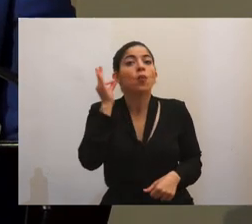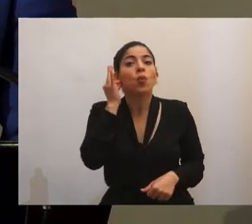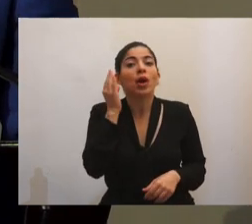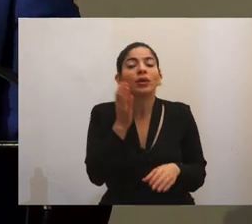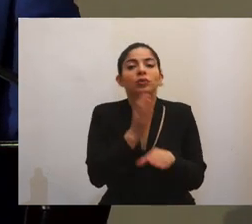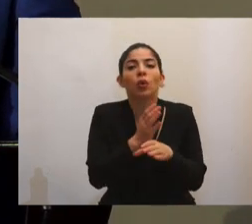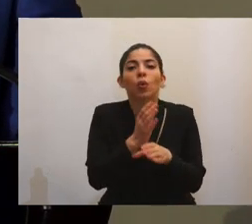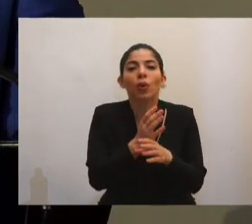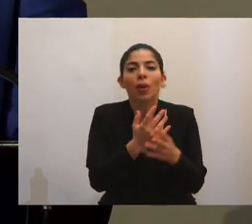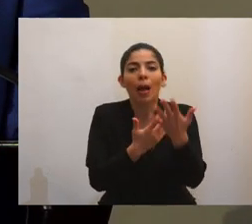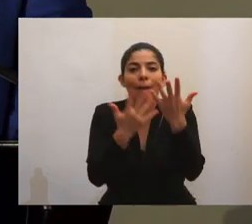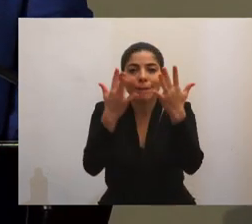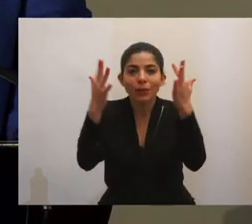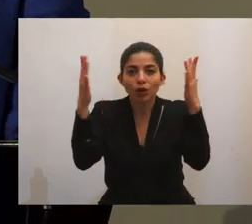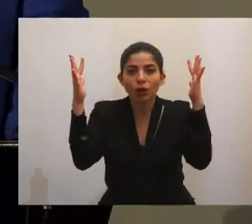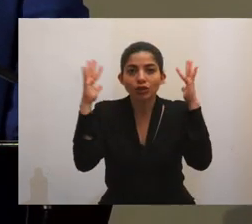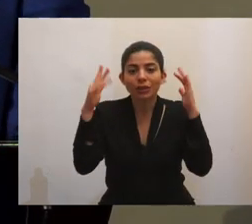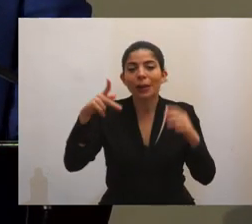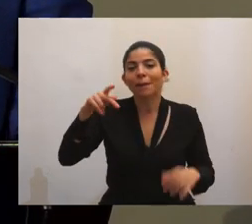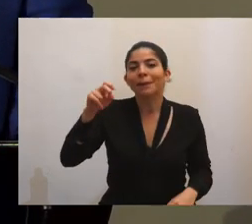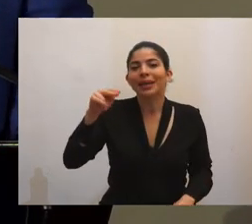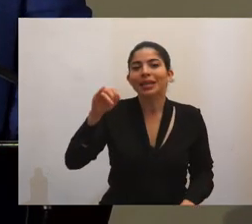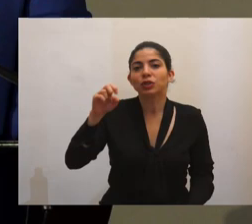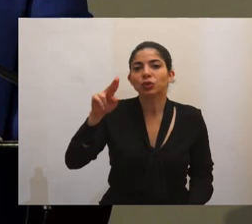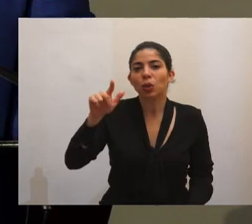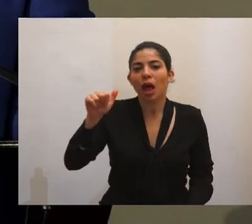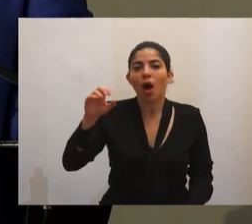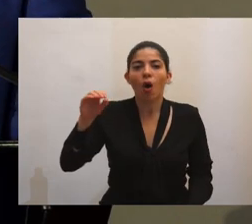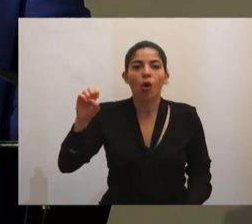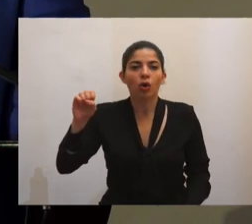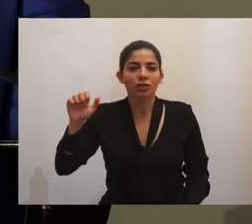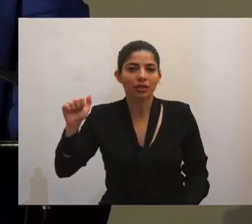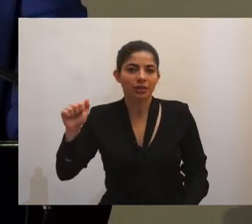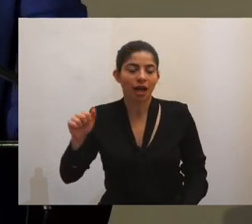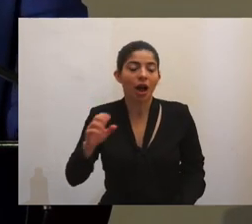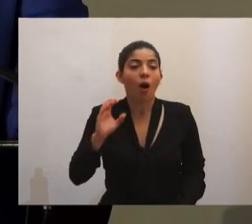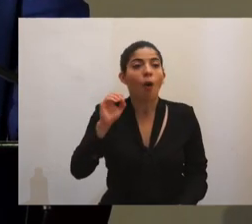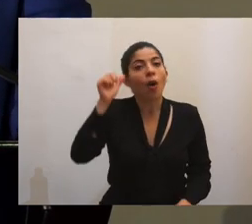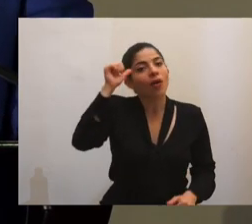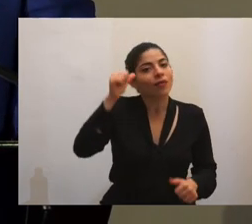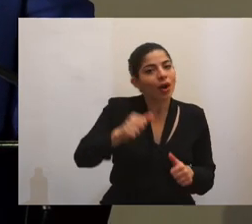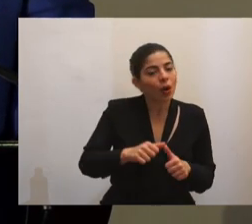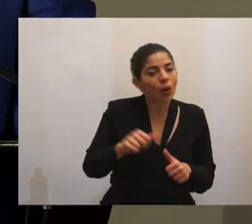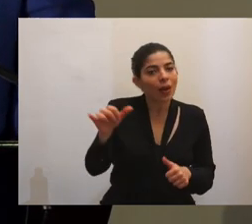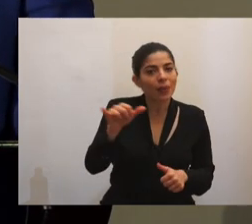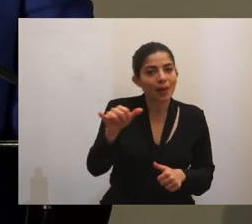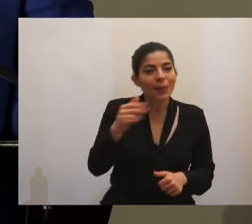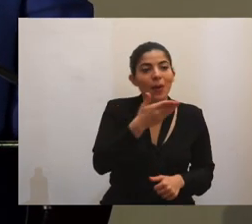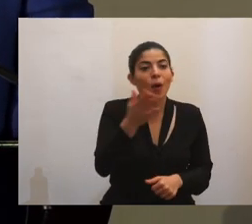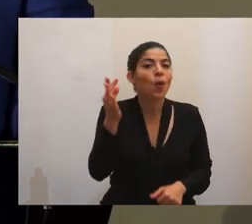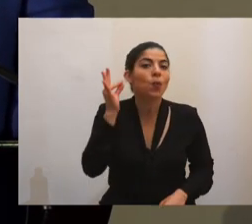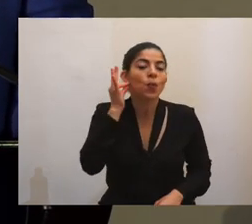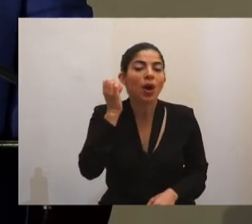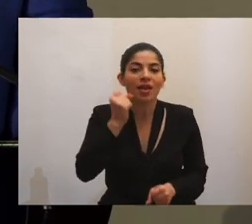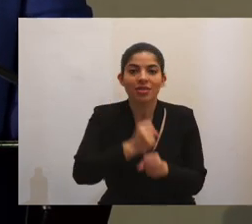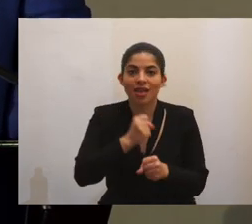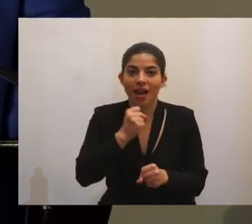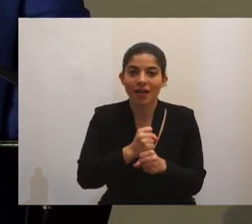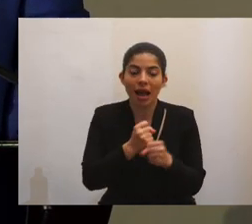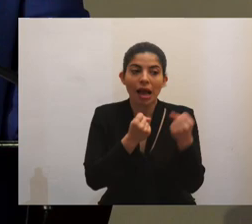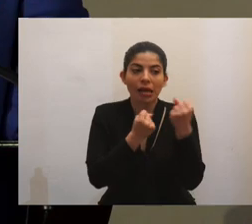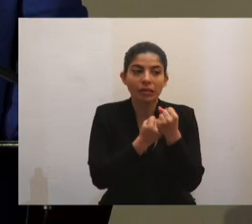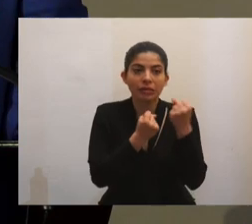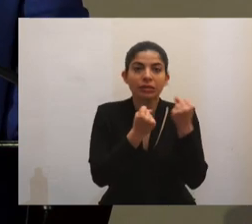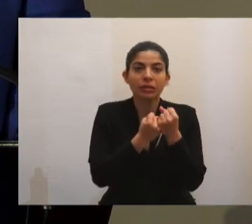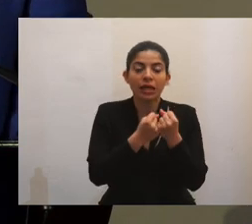cuidan los bosques en la península de Osa. No podemos dejar de traer a memoria a aquellas mujeres que trabajan impulsando